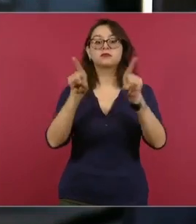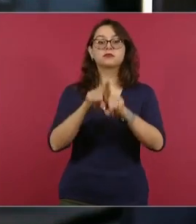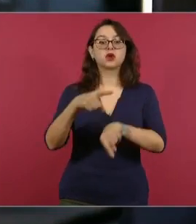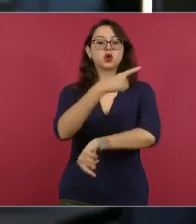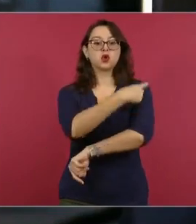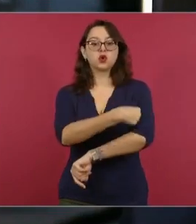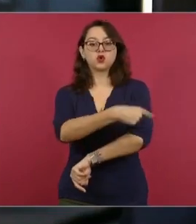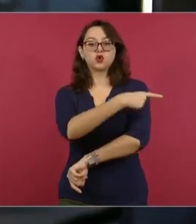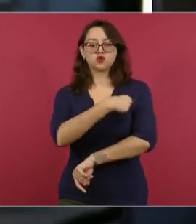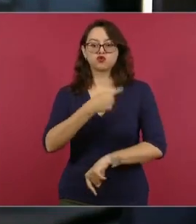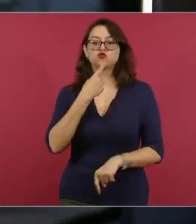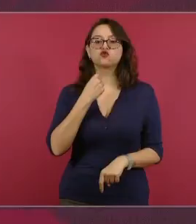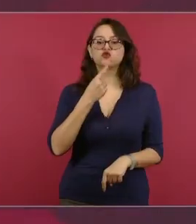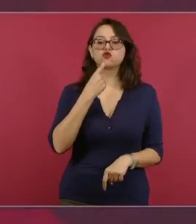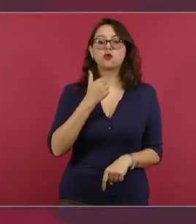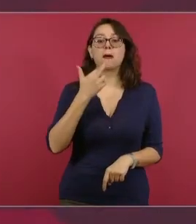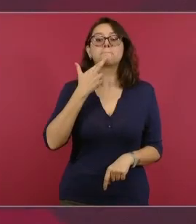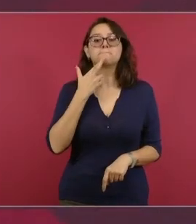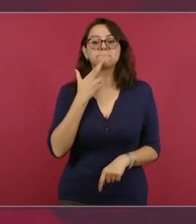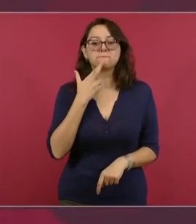a través de la Cruz Roja,